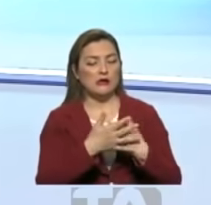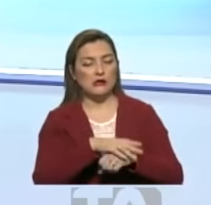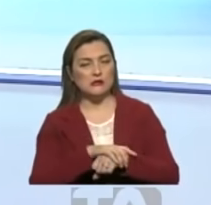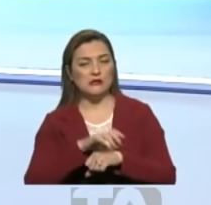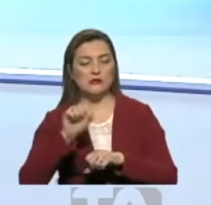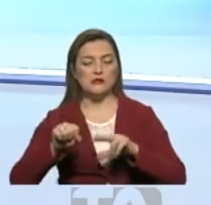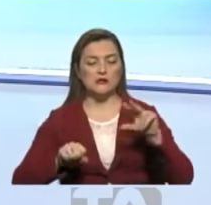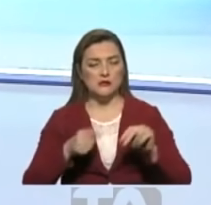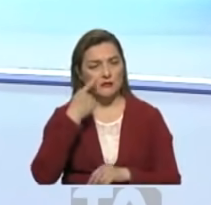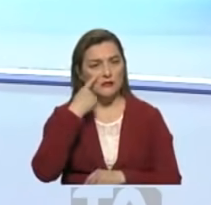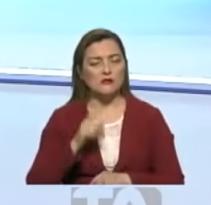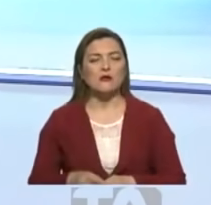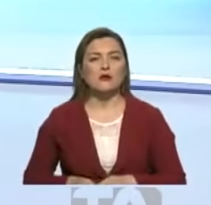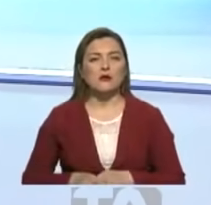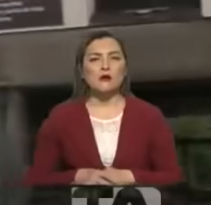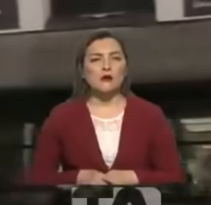cumplir con esta medida.